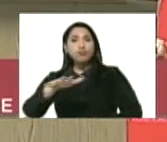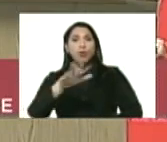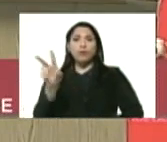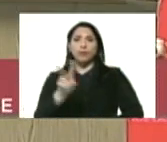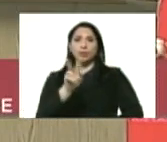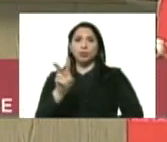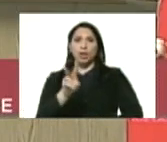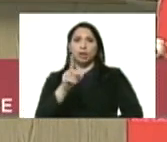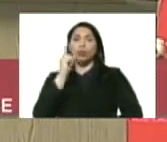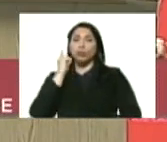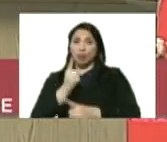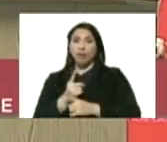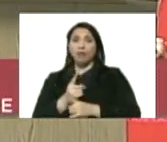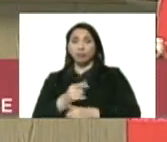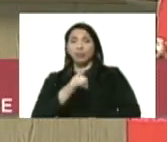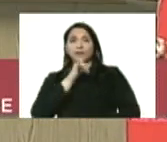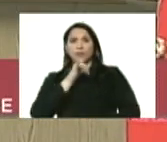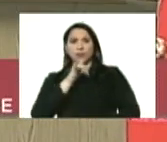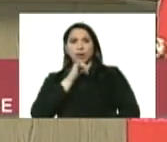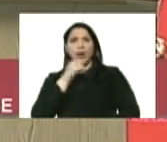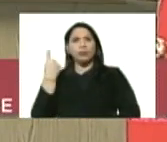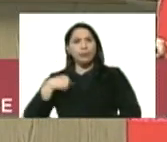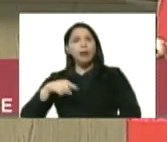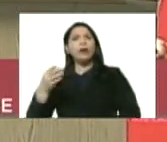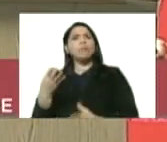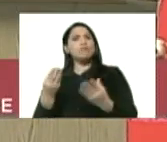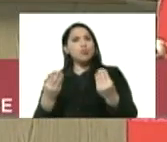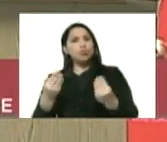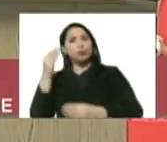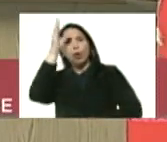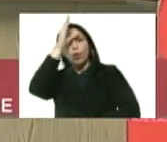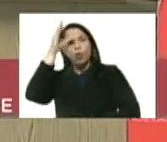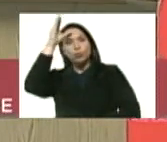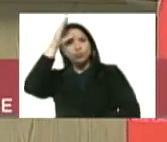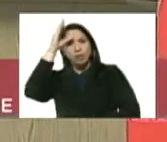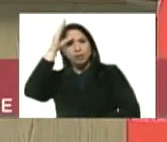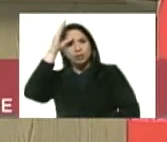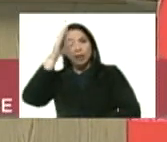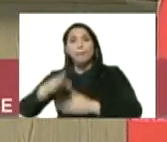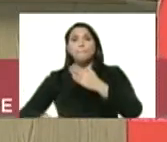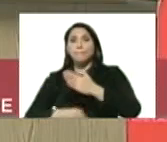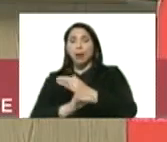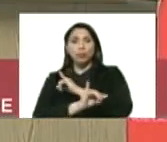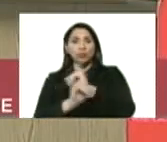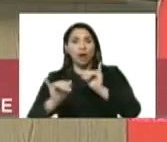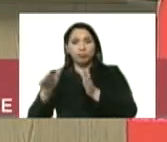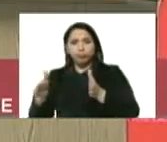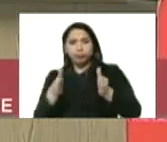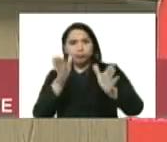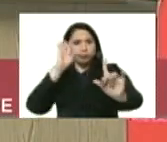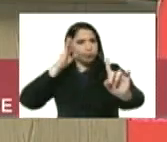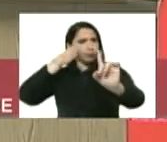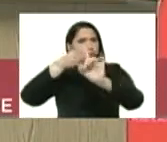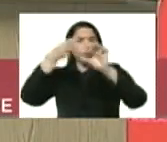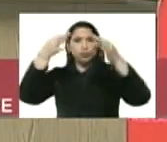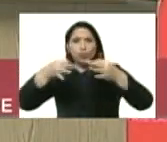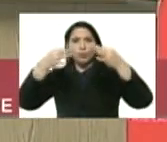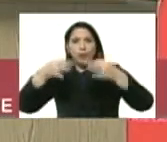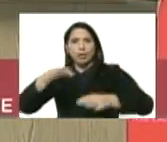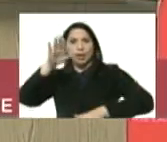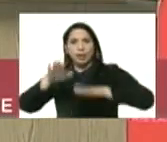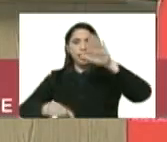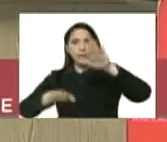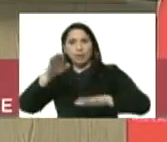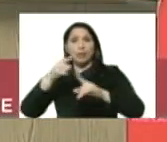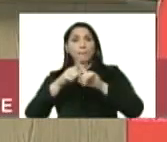esté informado, tenga mucha conciencia de que vamos ya encaminados a una normalidad relativa,